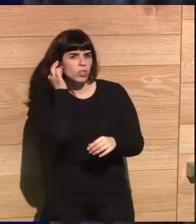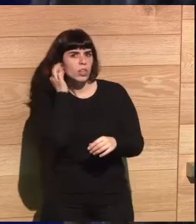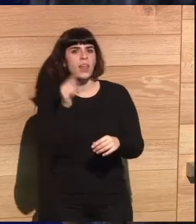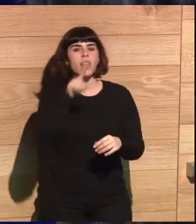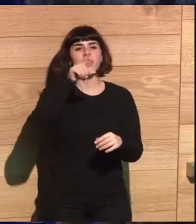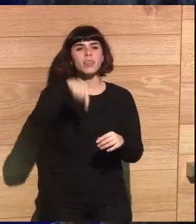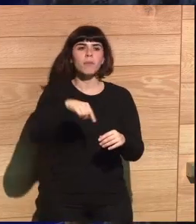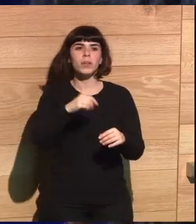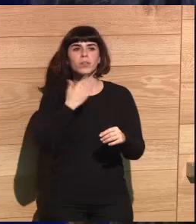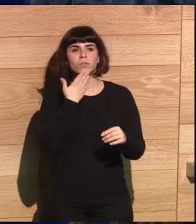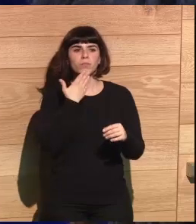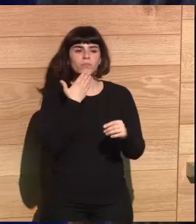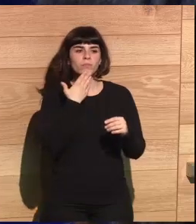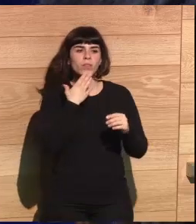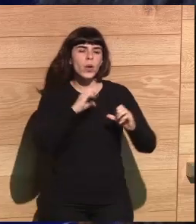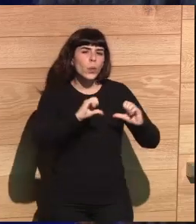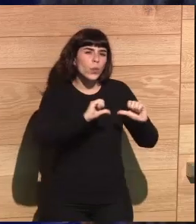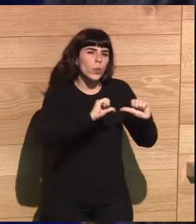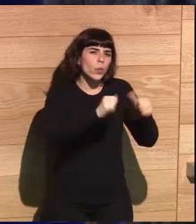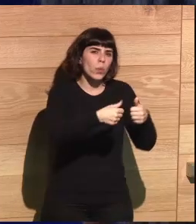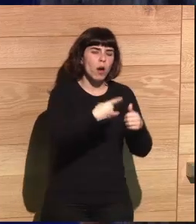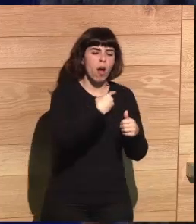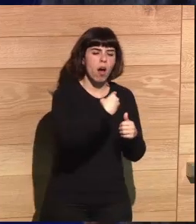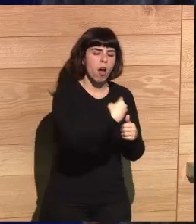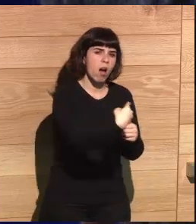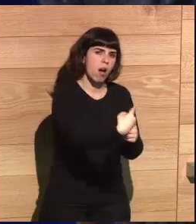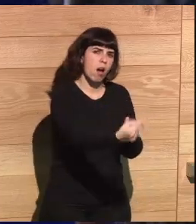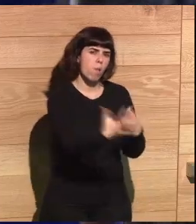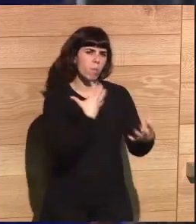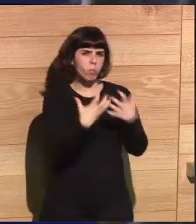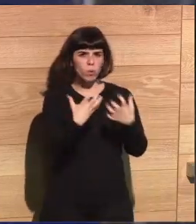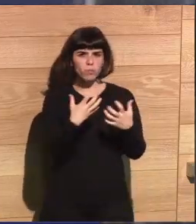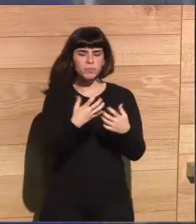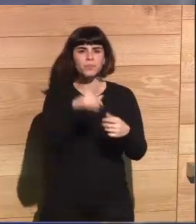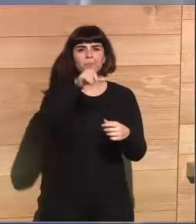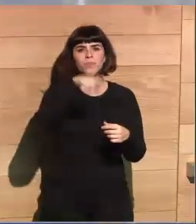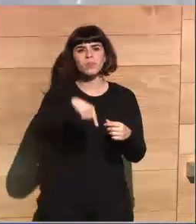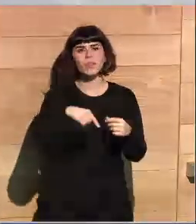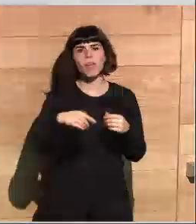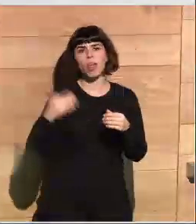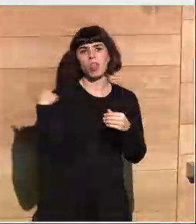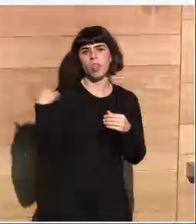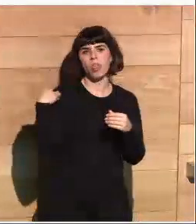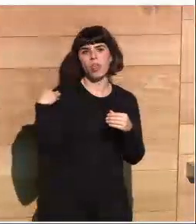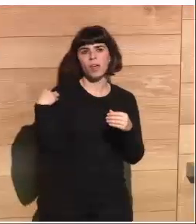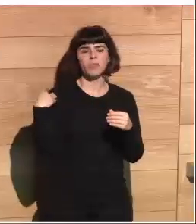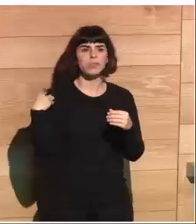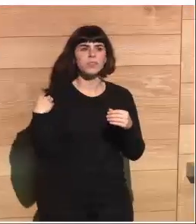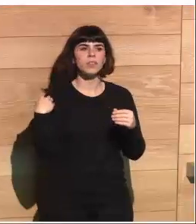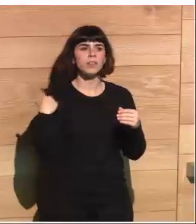entrada para los lectores hacia los libros, ¿no? Les atraen, obviamente, les llama la atención, y luego también hace ya tiempo que hemos